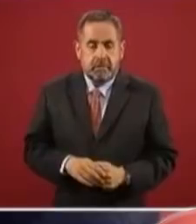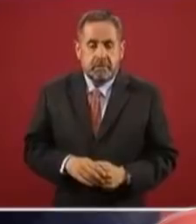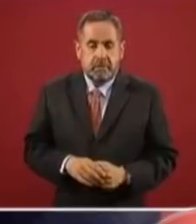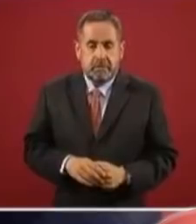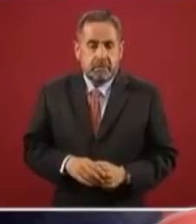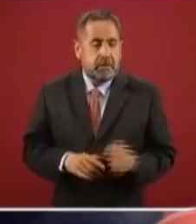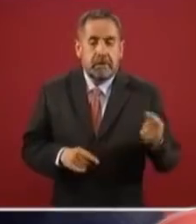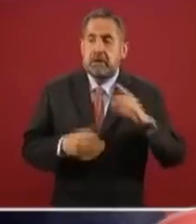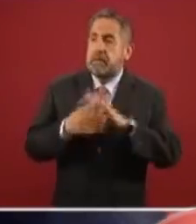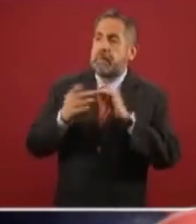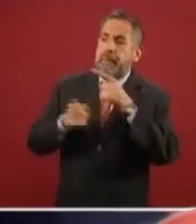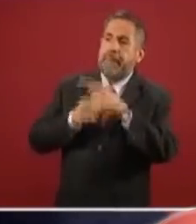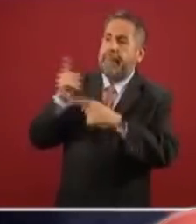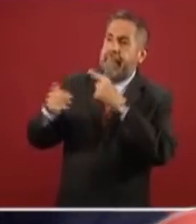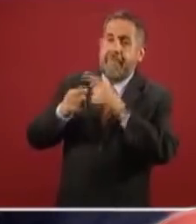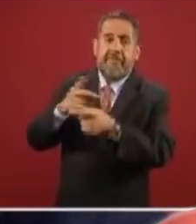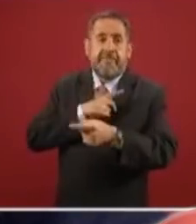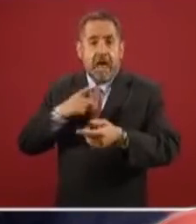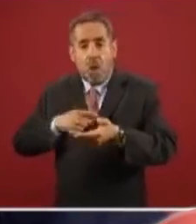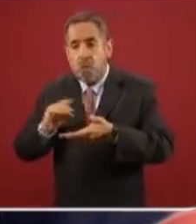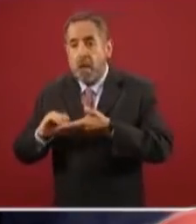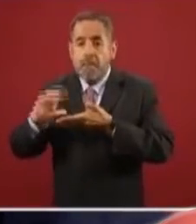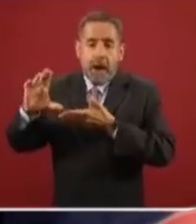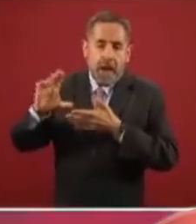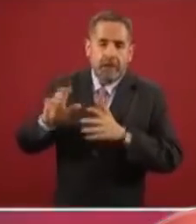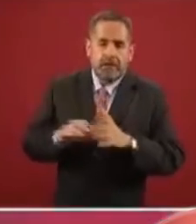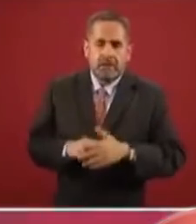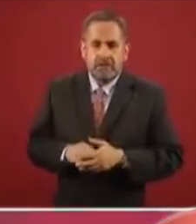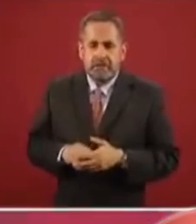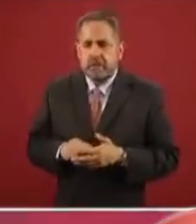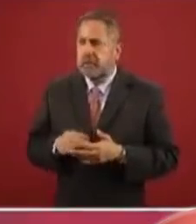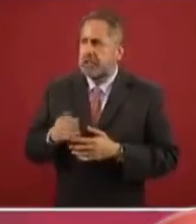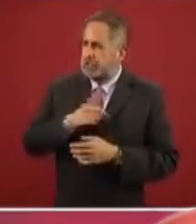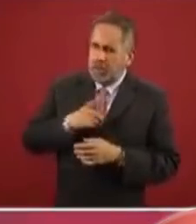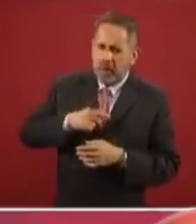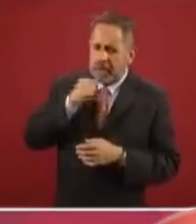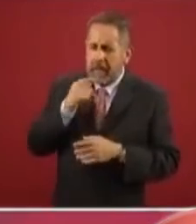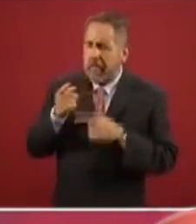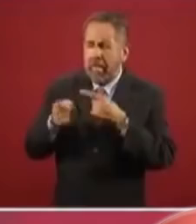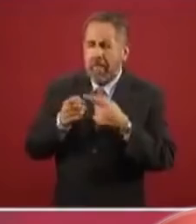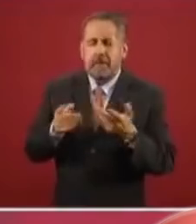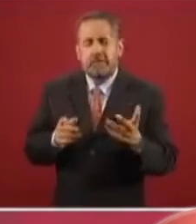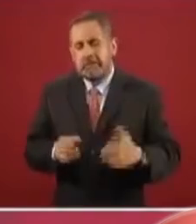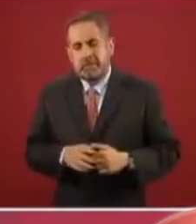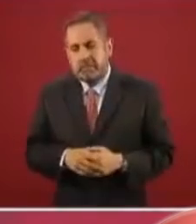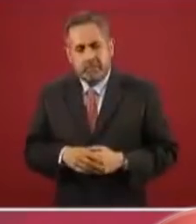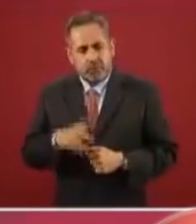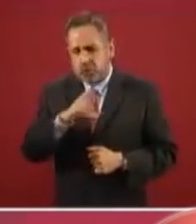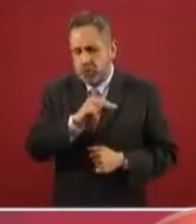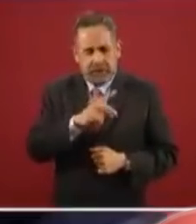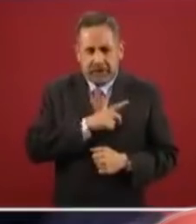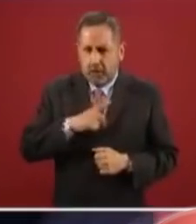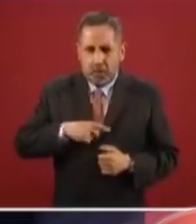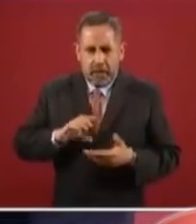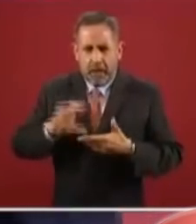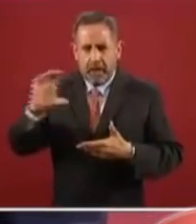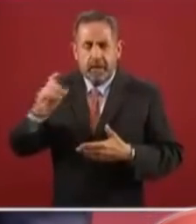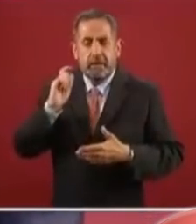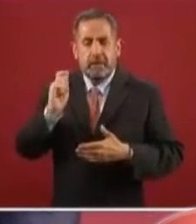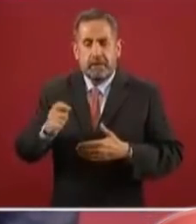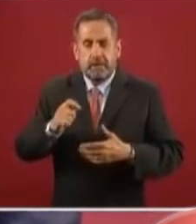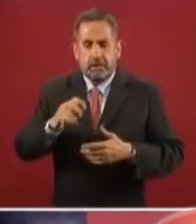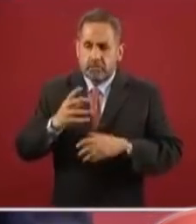salieron a decir de que estábamos endeudando, ¿no?, al país. No, que no iban a haber deuda, y no es deuda, es